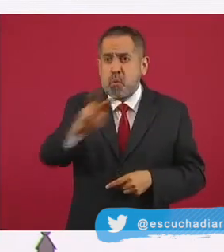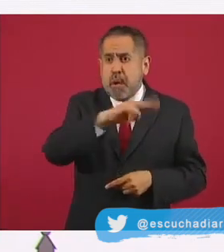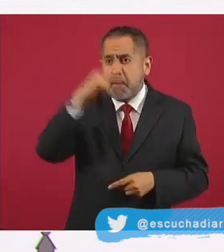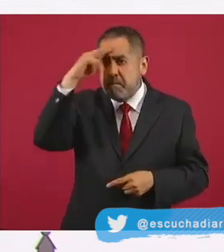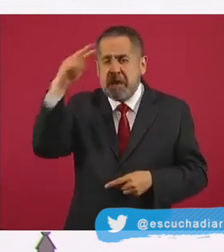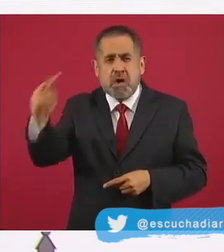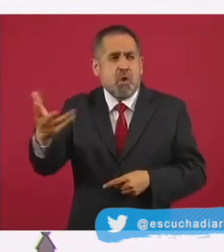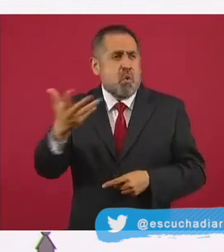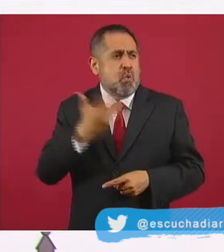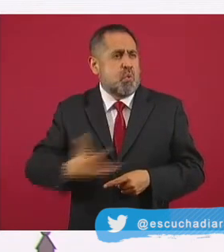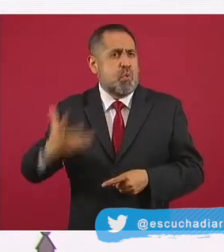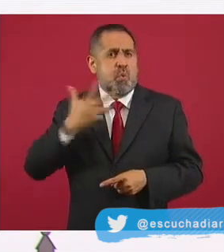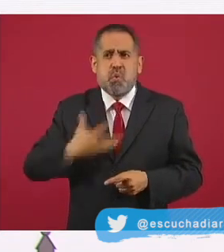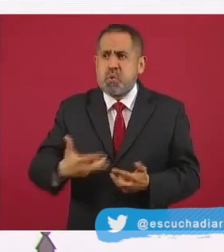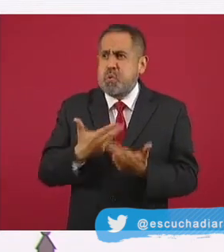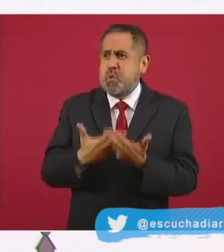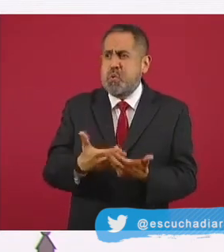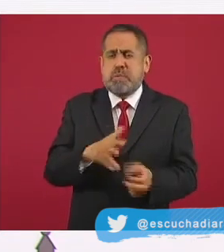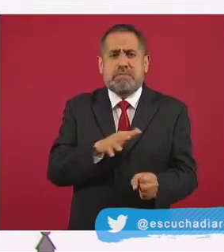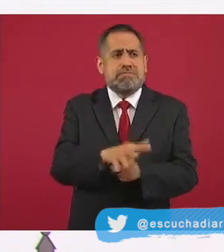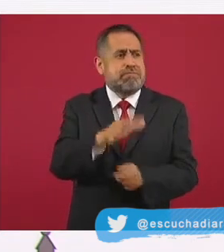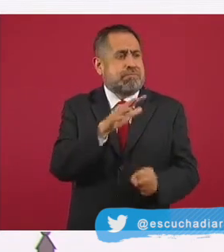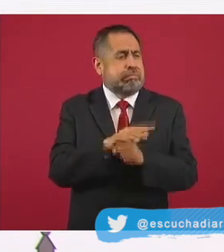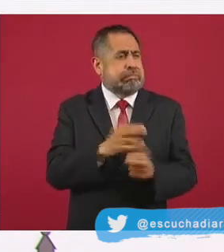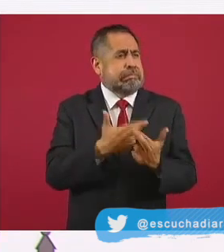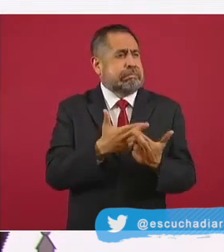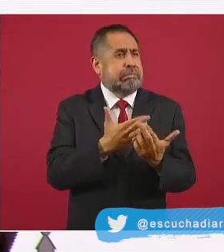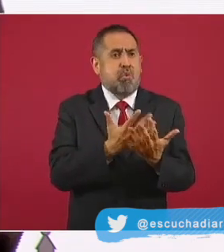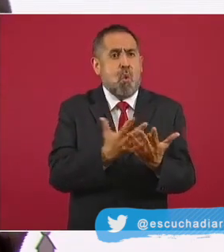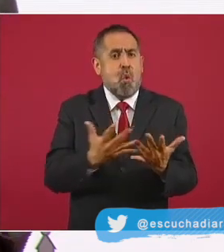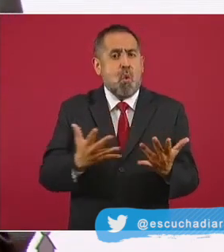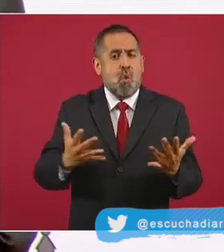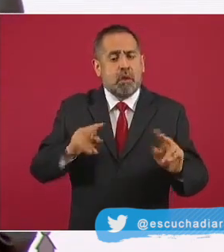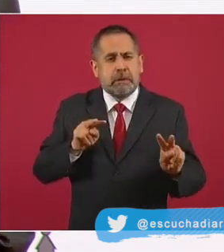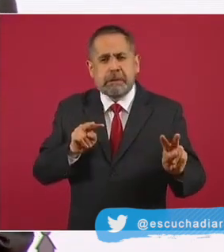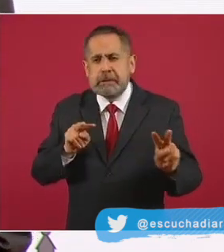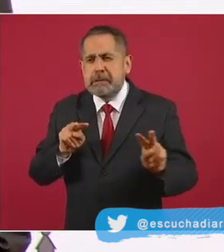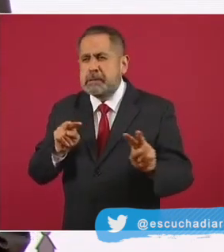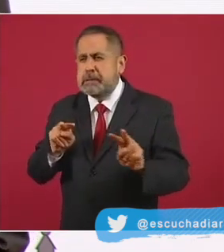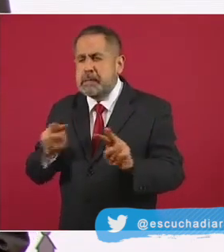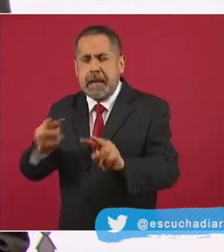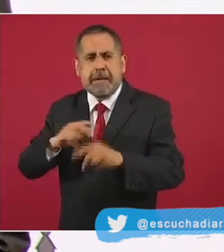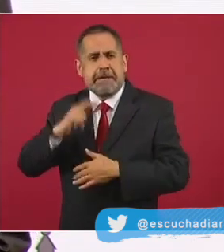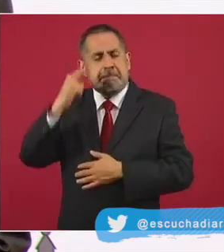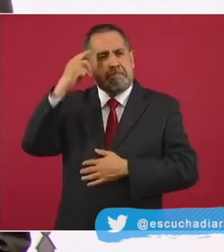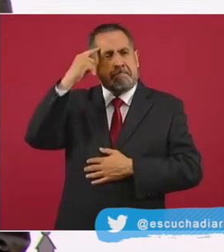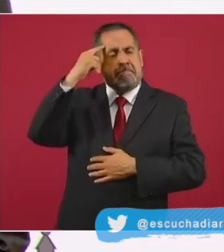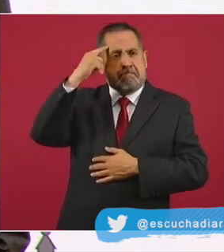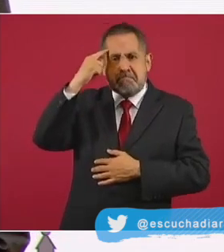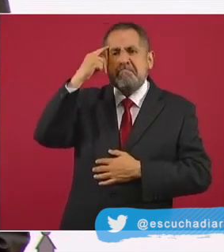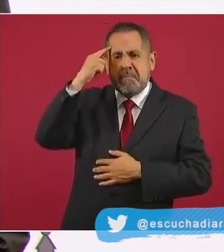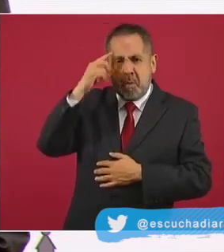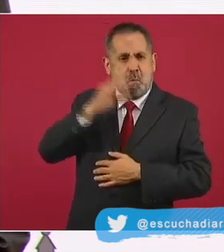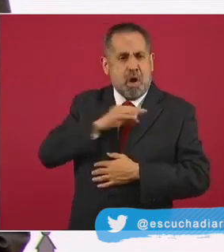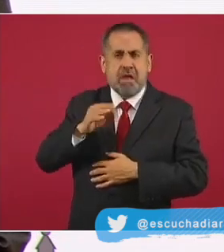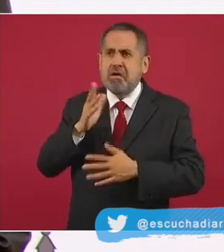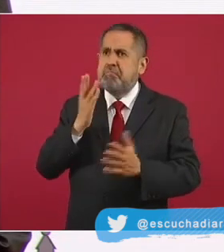naturales, reflexionando sobre los obstáculos para el desarrollo y el bienestar de la